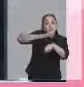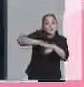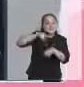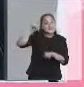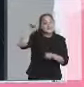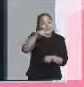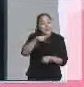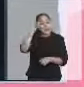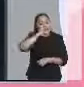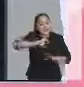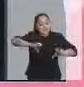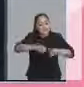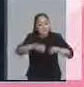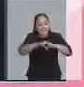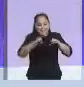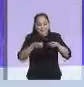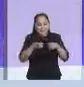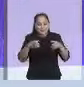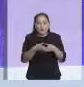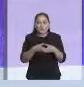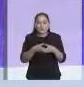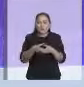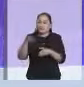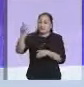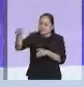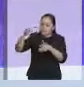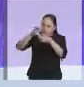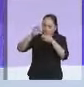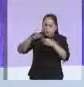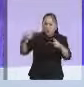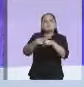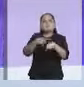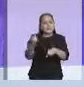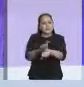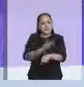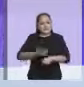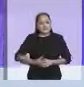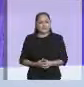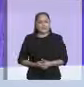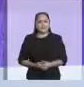qué no explicas la contradicción? Ricardo Anaya, gracias.